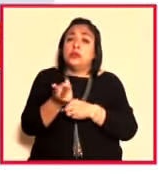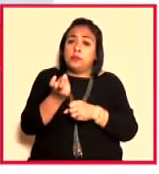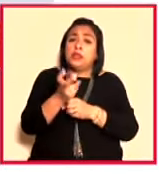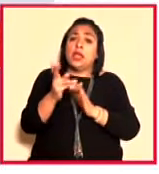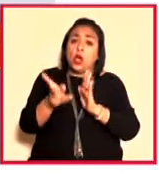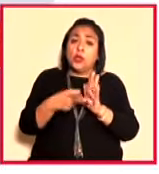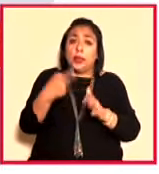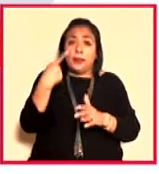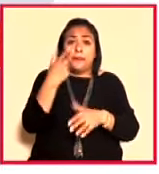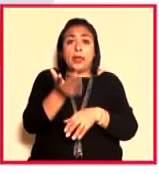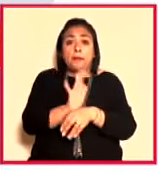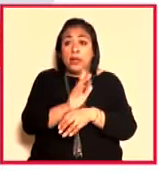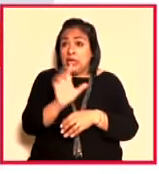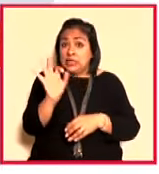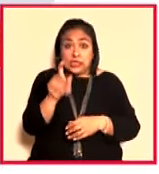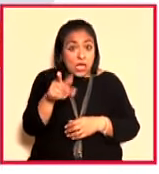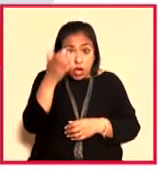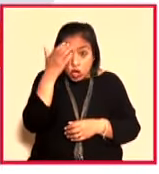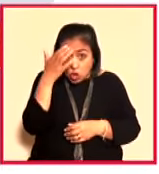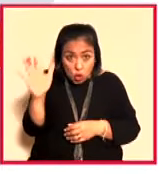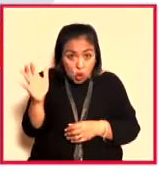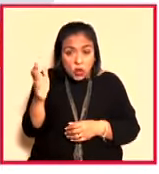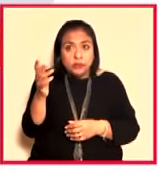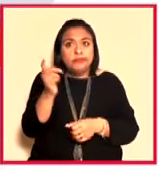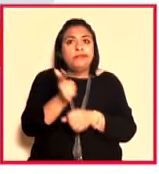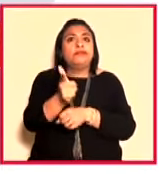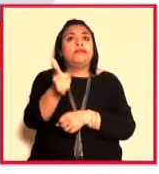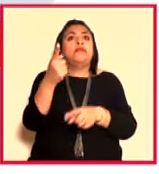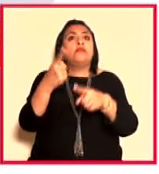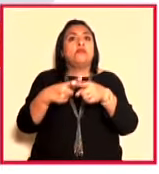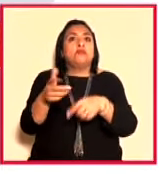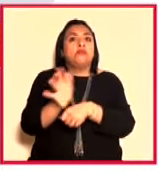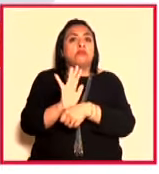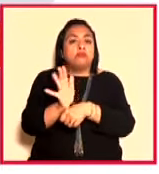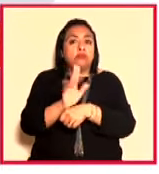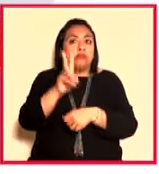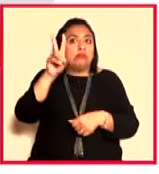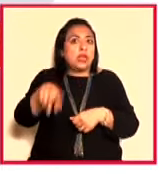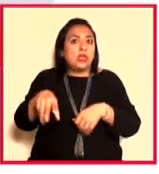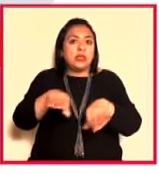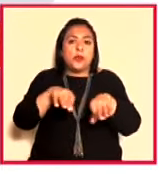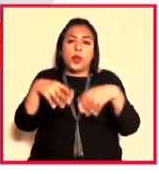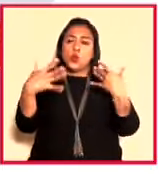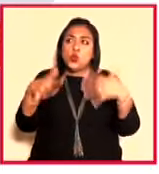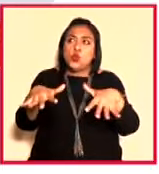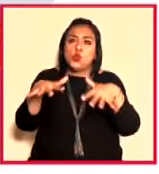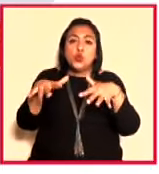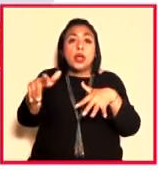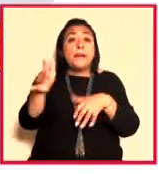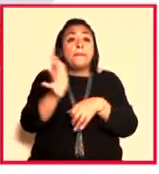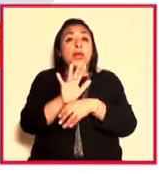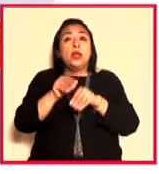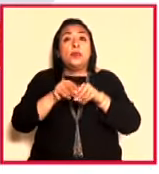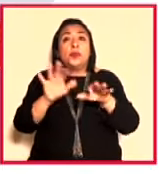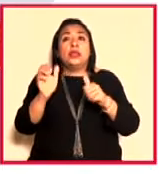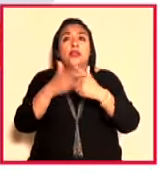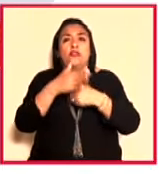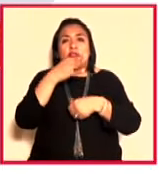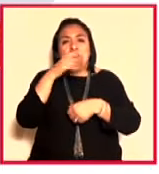películas. Y quienes no lo conocen, pues también a descubrir a este cineasta que realmente su trabajo es espectacular. Esta película se estrenó en el Festival de Cine de